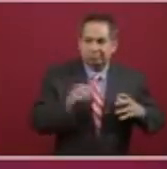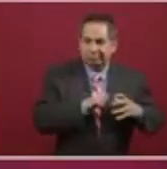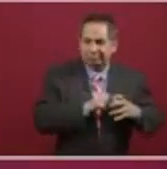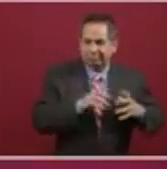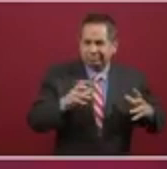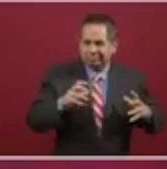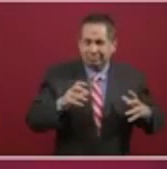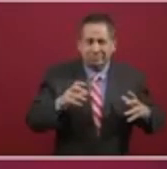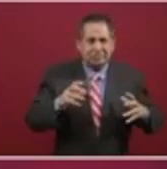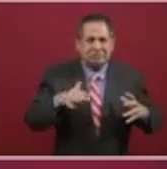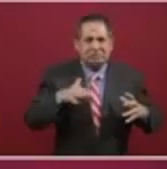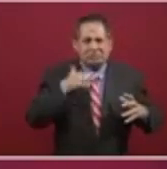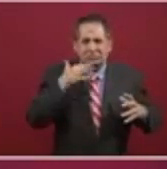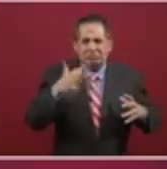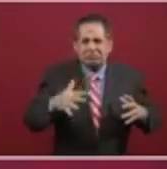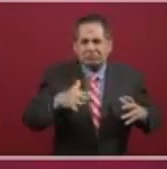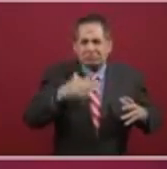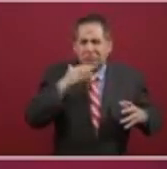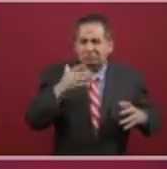mediante el saqueo.